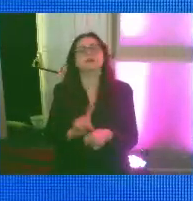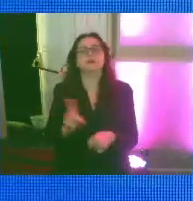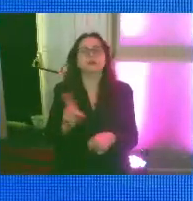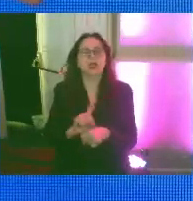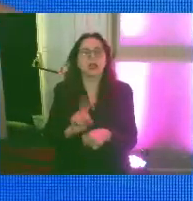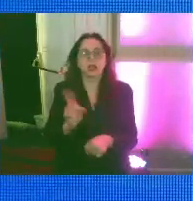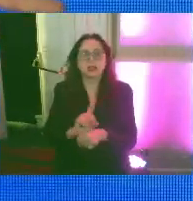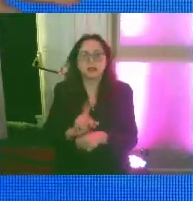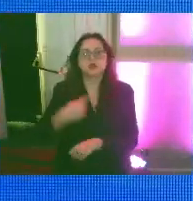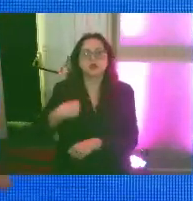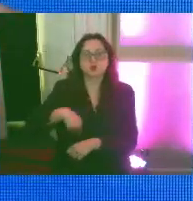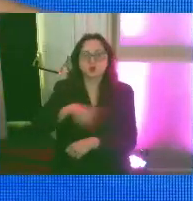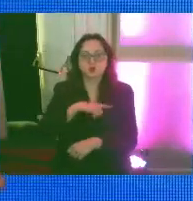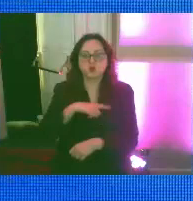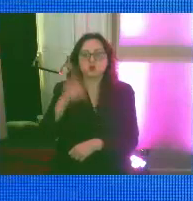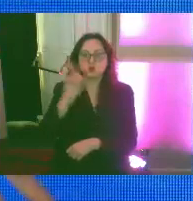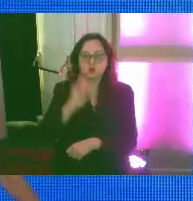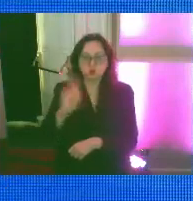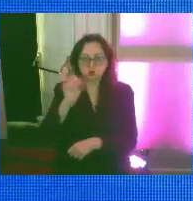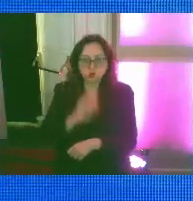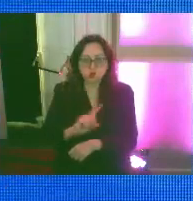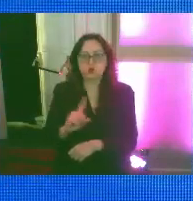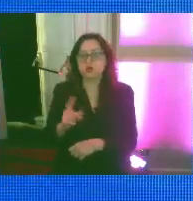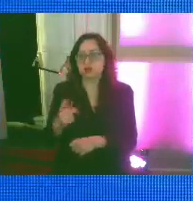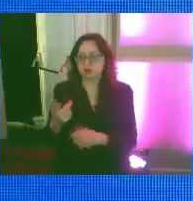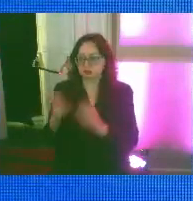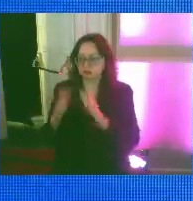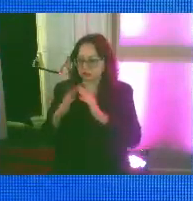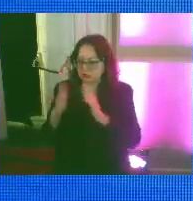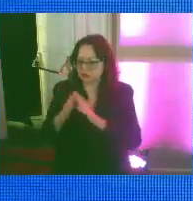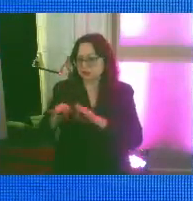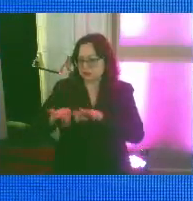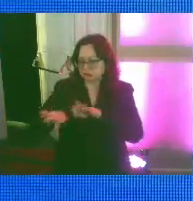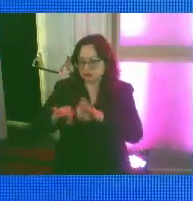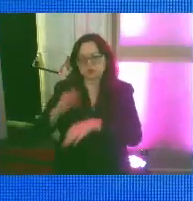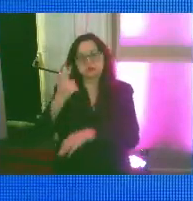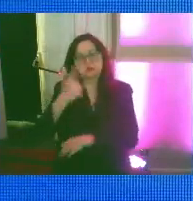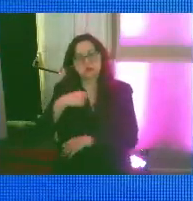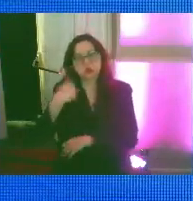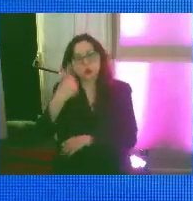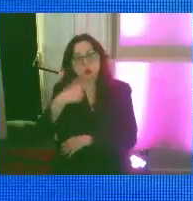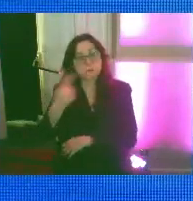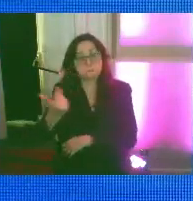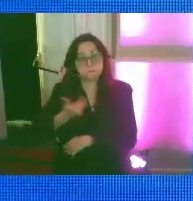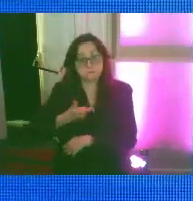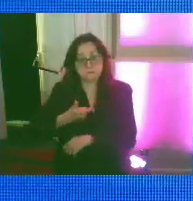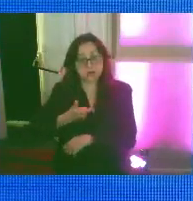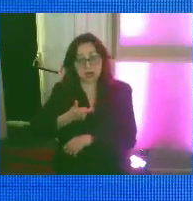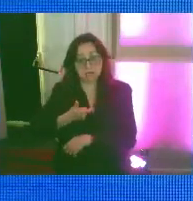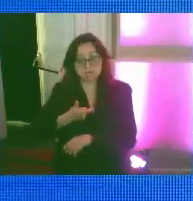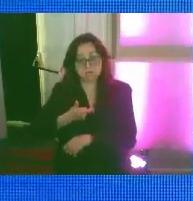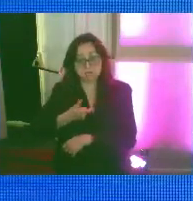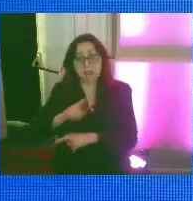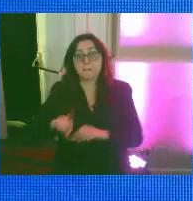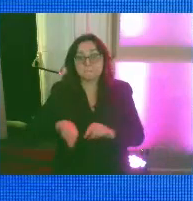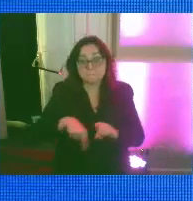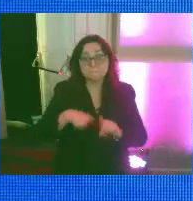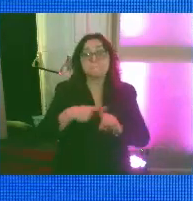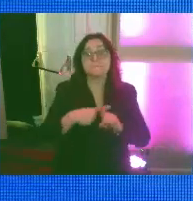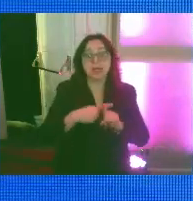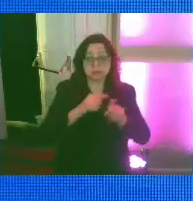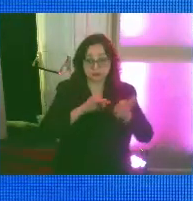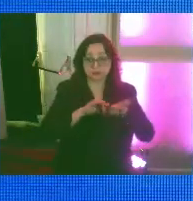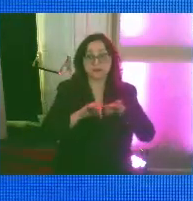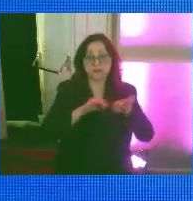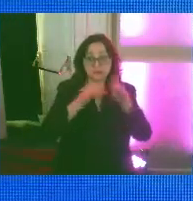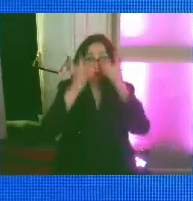dedicamos a las tareas domésticas y de cuidados no remuneradas, además de las horas laborales. Para algunas mujeres que tienen familias grandes o que